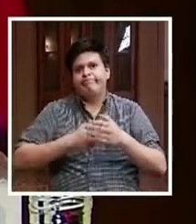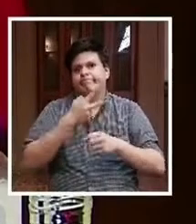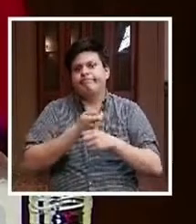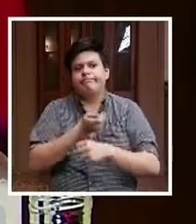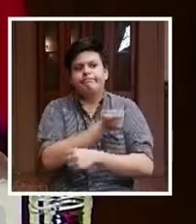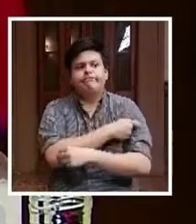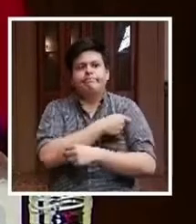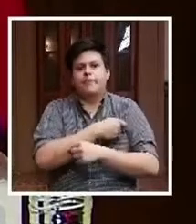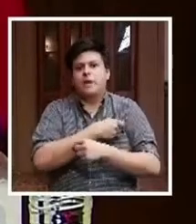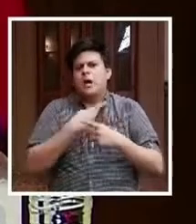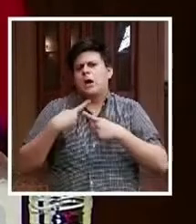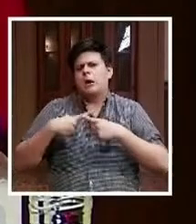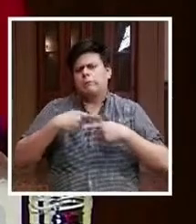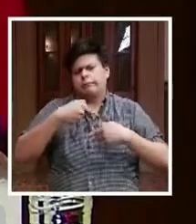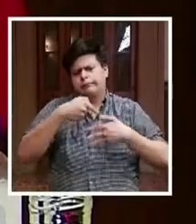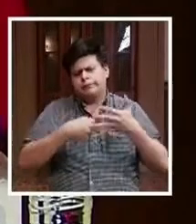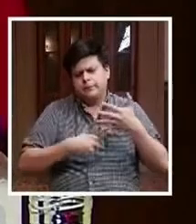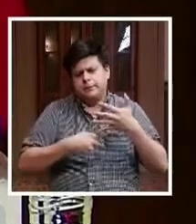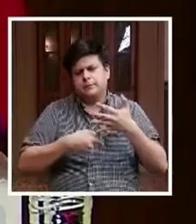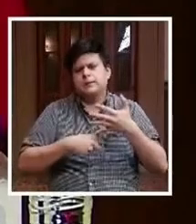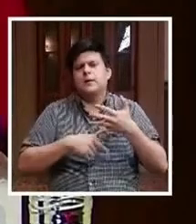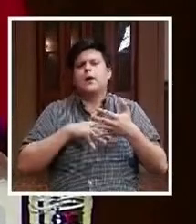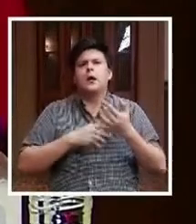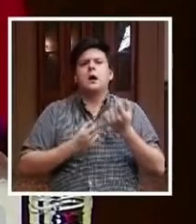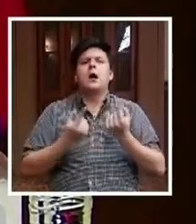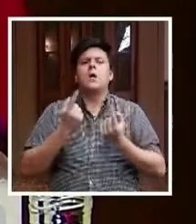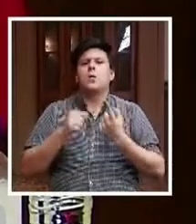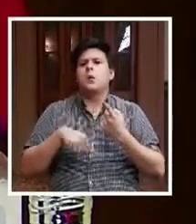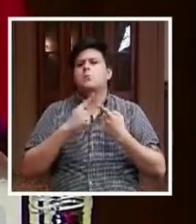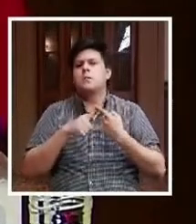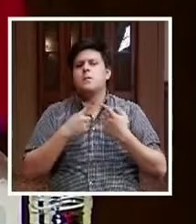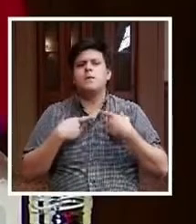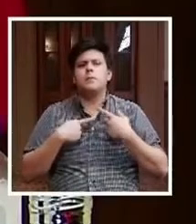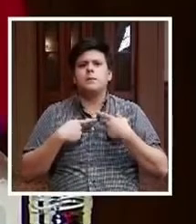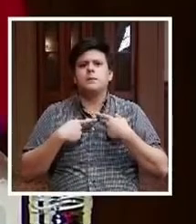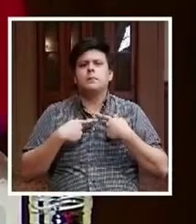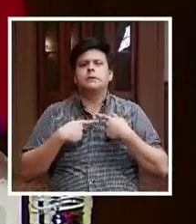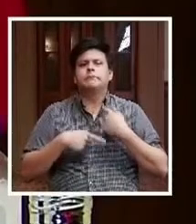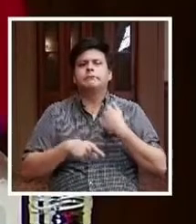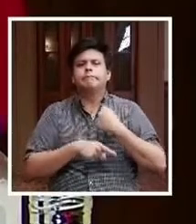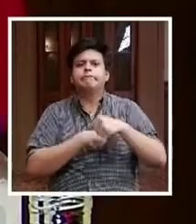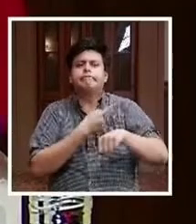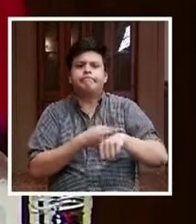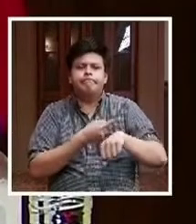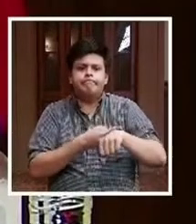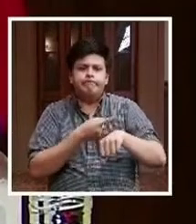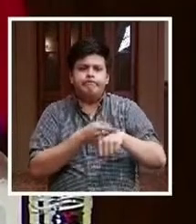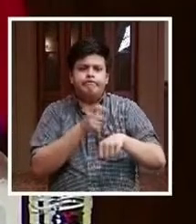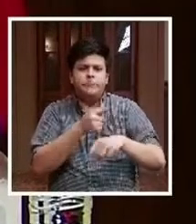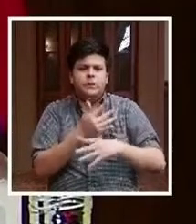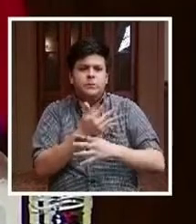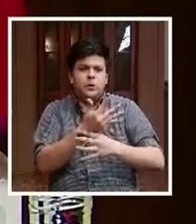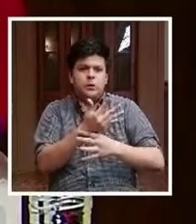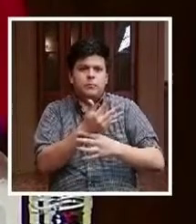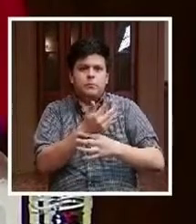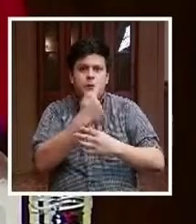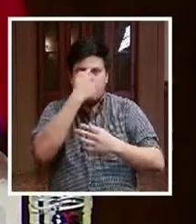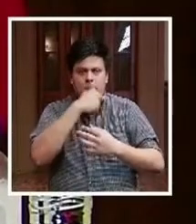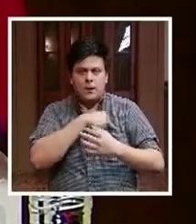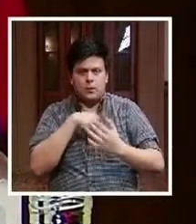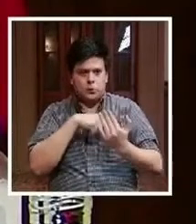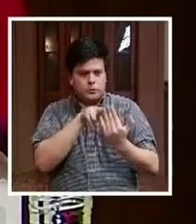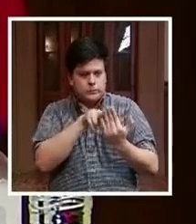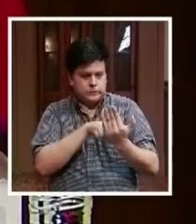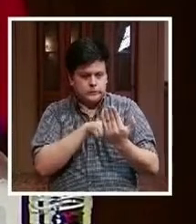diferentes razones algunas de ellas han sido porque han estado convalecientes y parte de la indicación para aplicar la